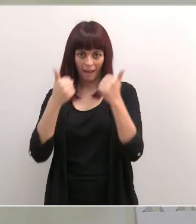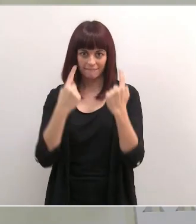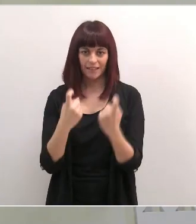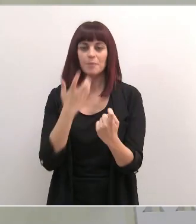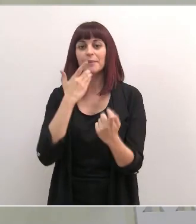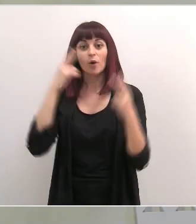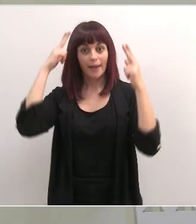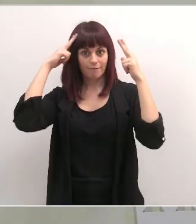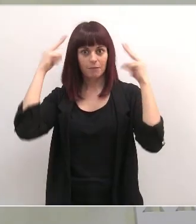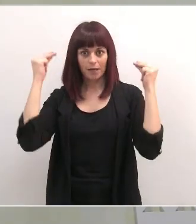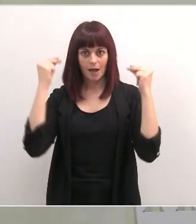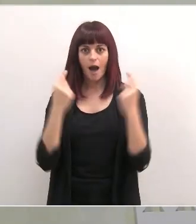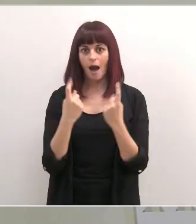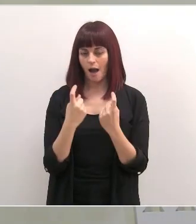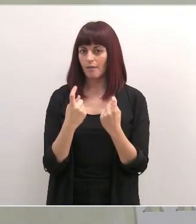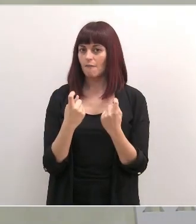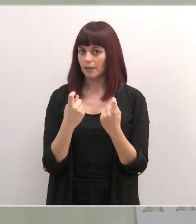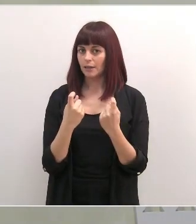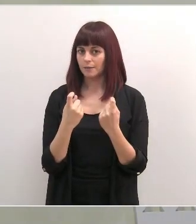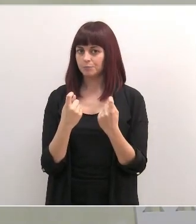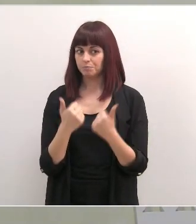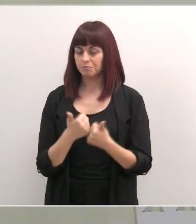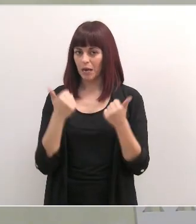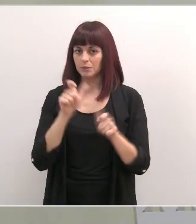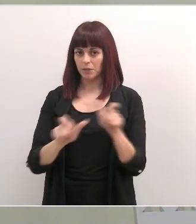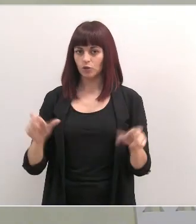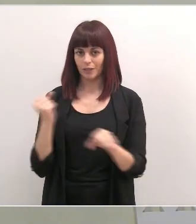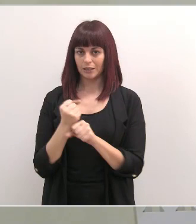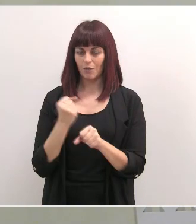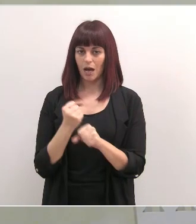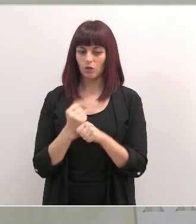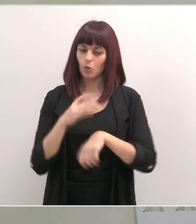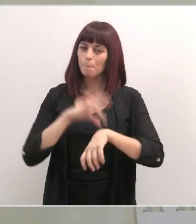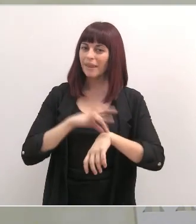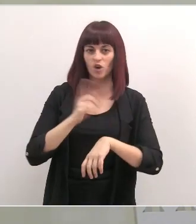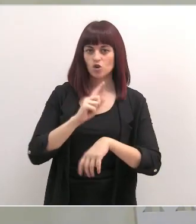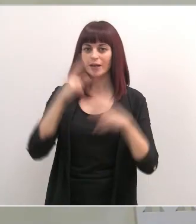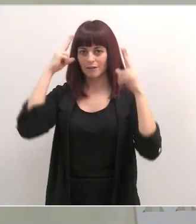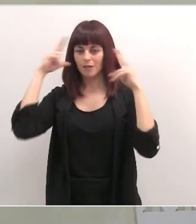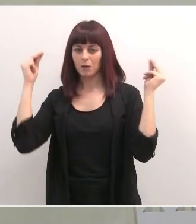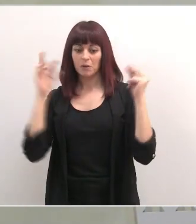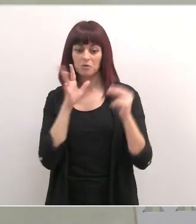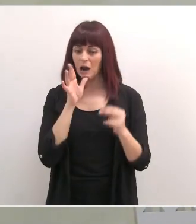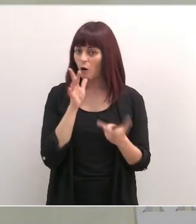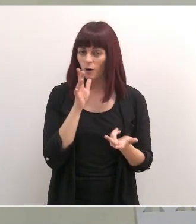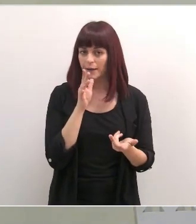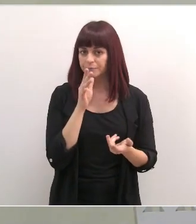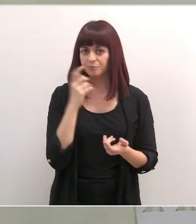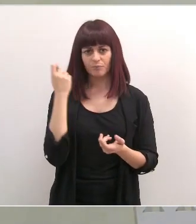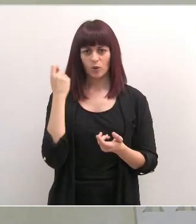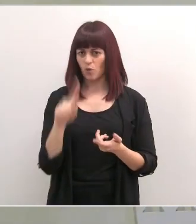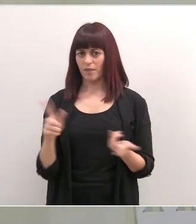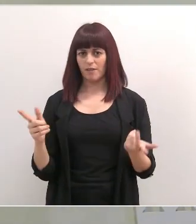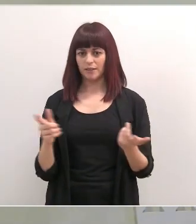como es enfermería, que requiere un contacto, pero no es tanto personal médico. Pero ahora mismo no es que requiramos contratar más intensivistas,